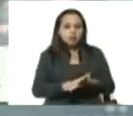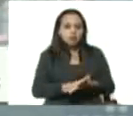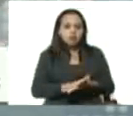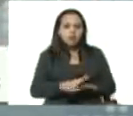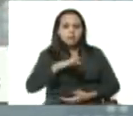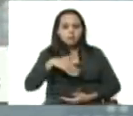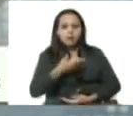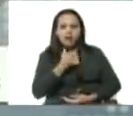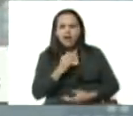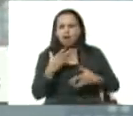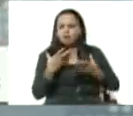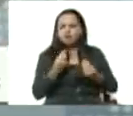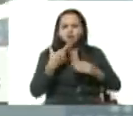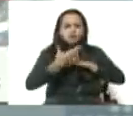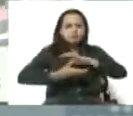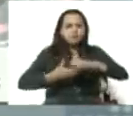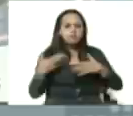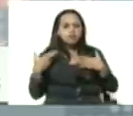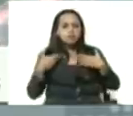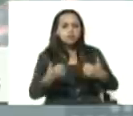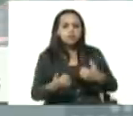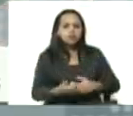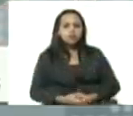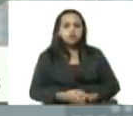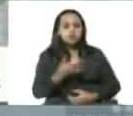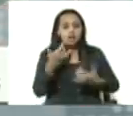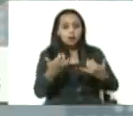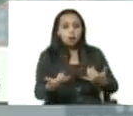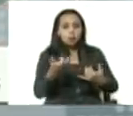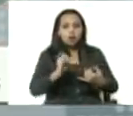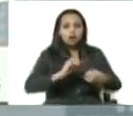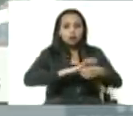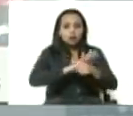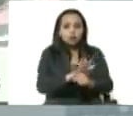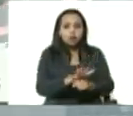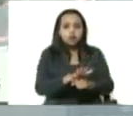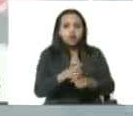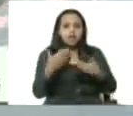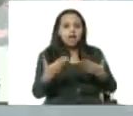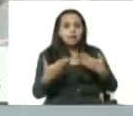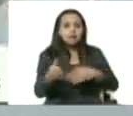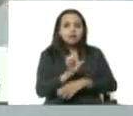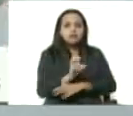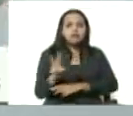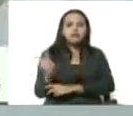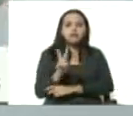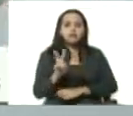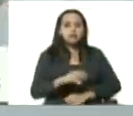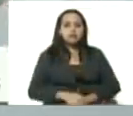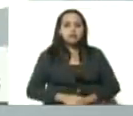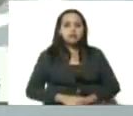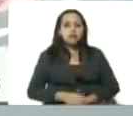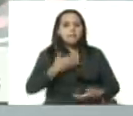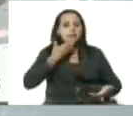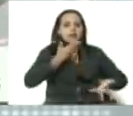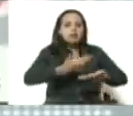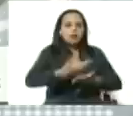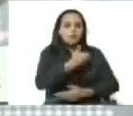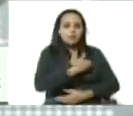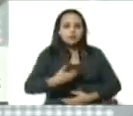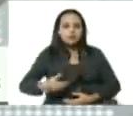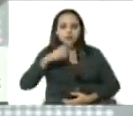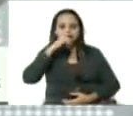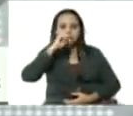muchas complicaciones en la salud, y es lo que ha generado el estado de alarma en Venezuela. Ha pedido el presidente